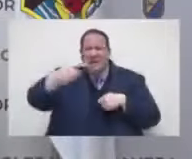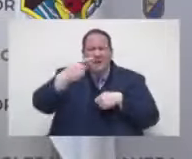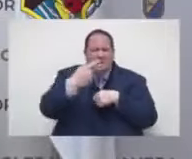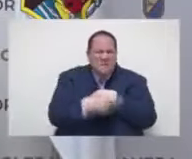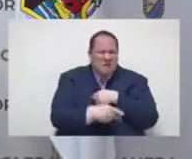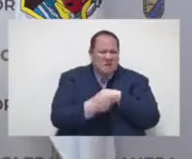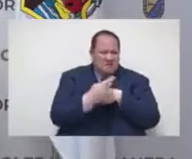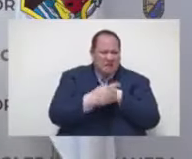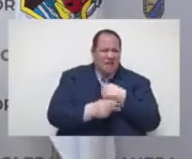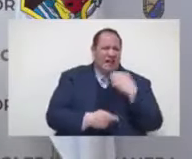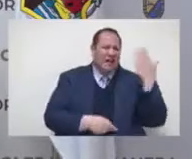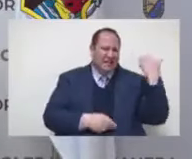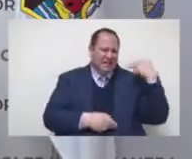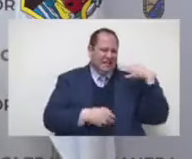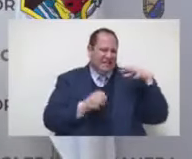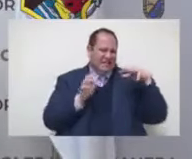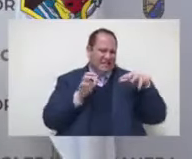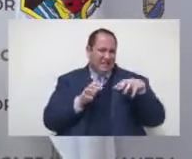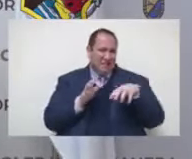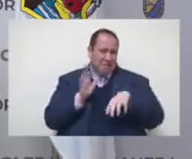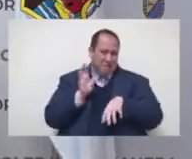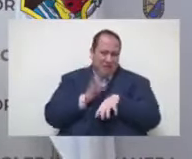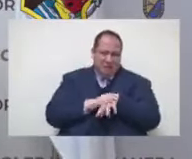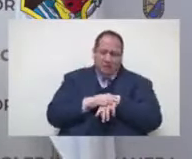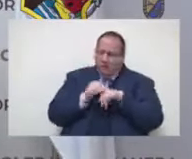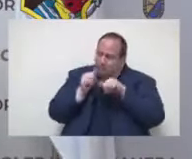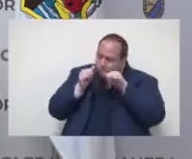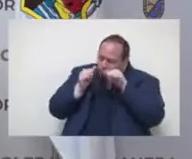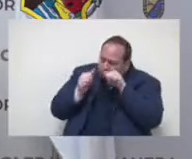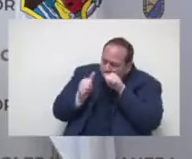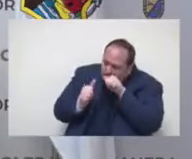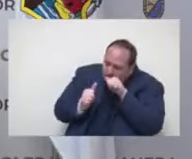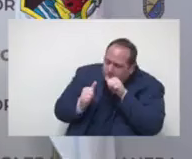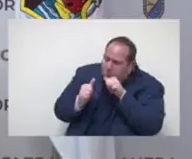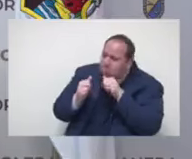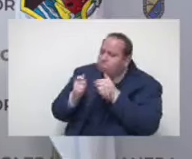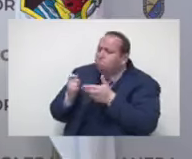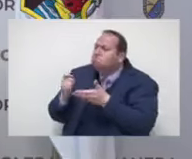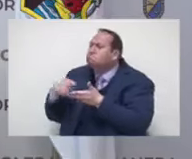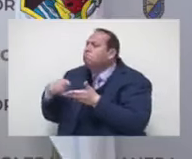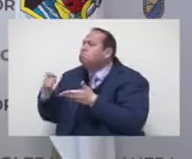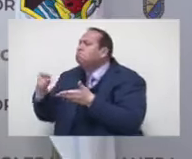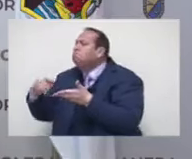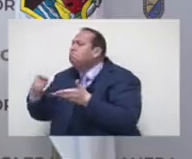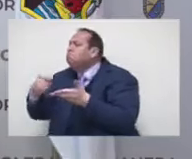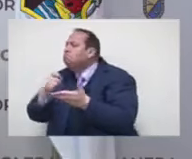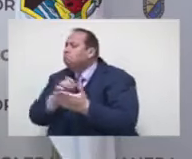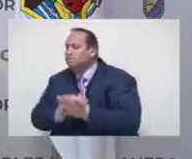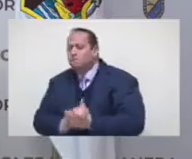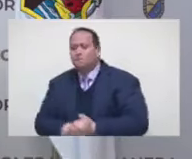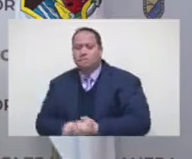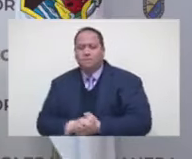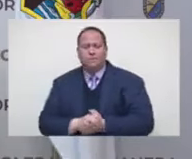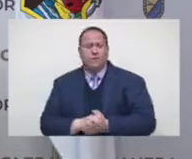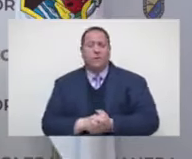Los censos, ha estado trabajando directamente en las zonas más afectadas de las pasadas lluvias y